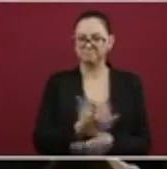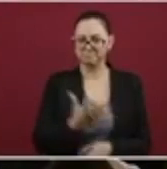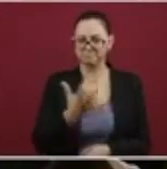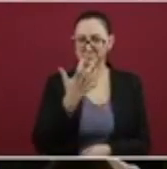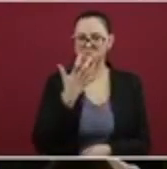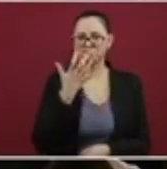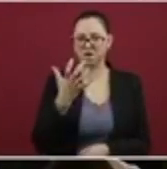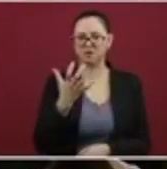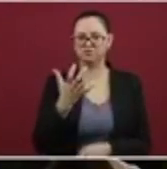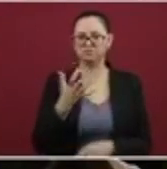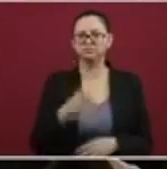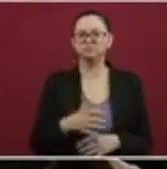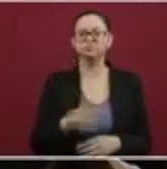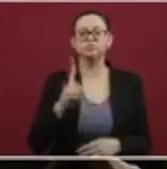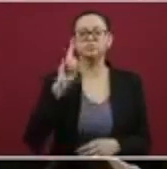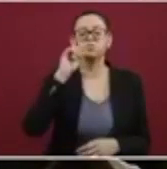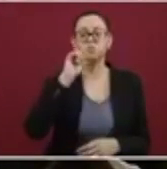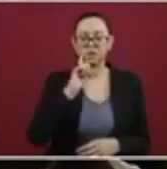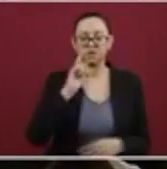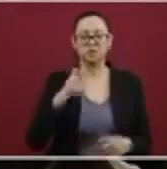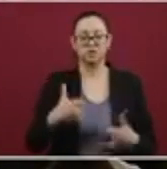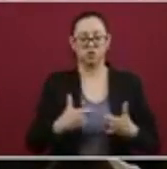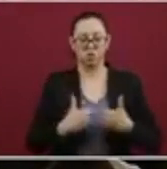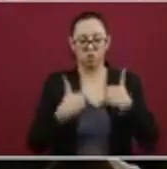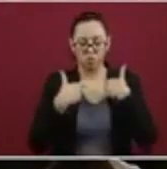una mujer joven,